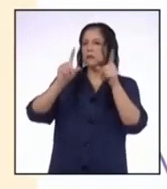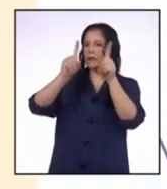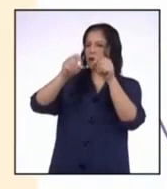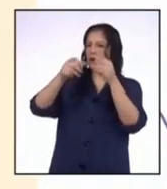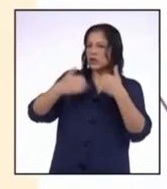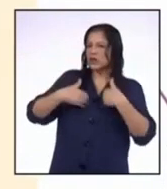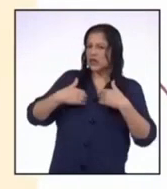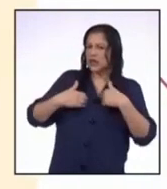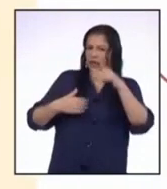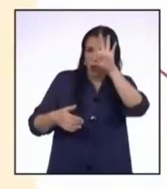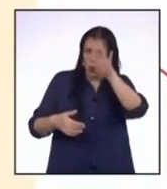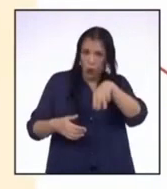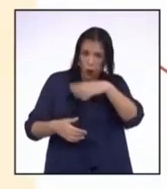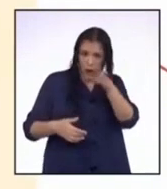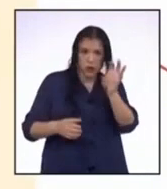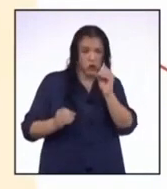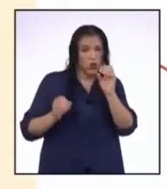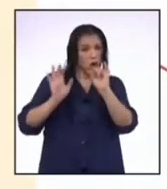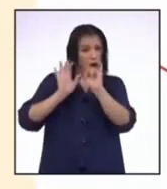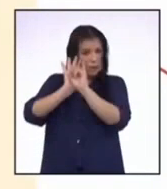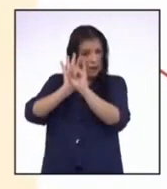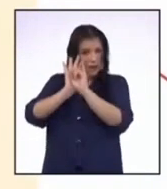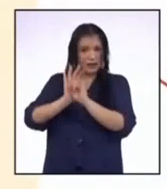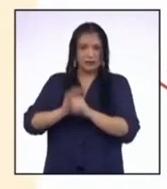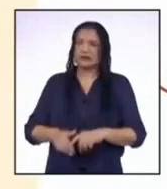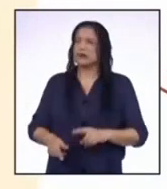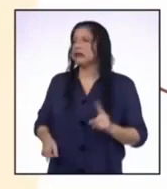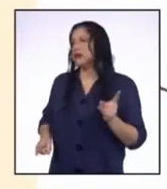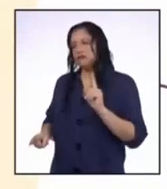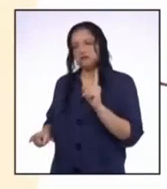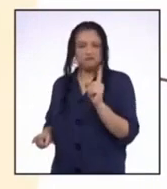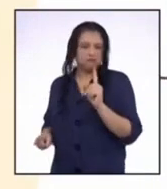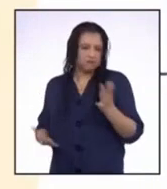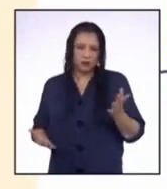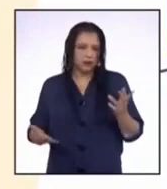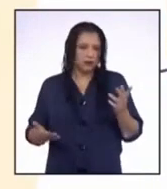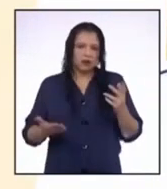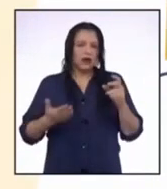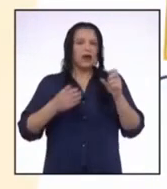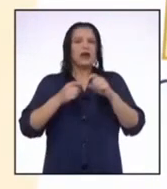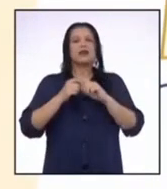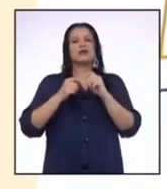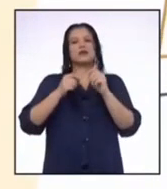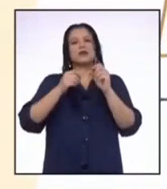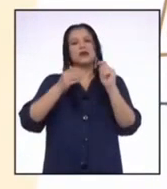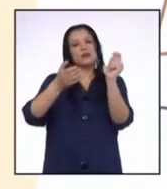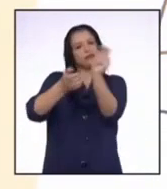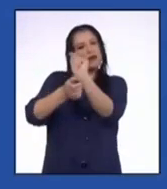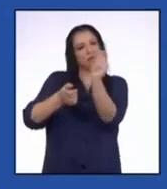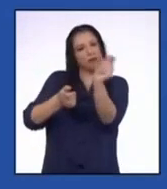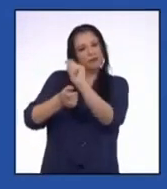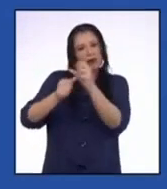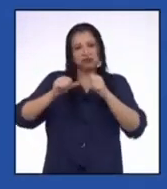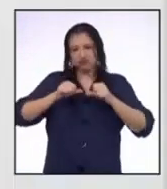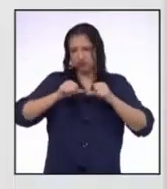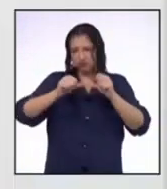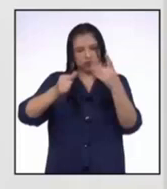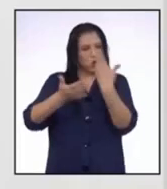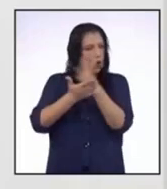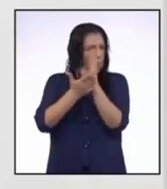o cuadros? No, profesora, es un texto continuo, sin imágenes.